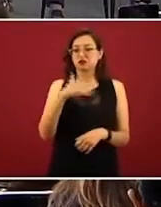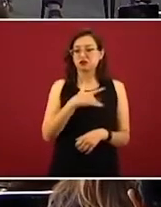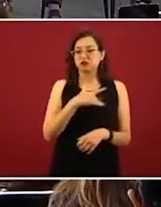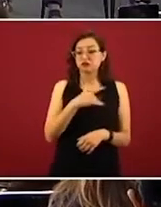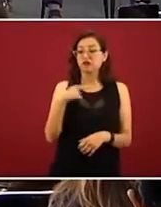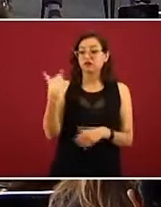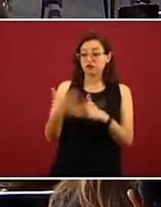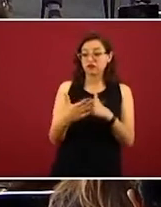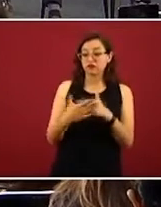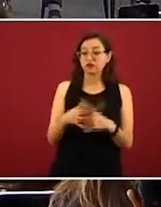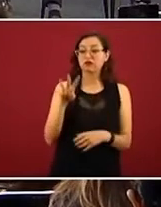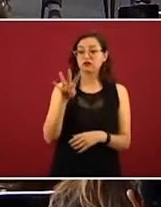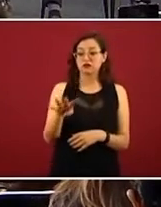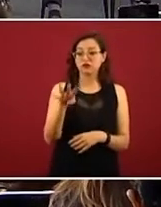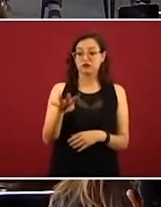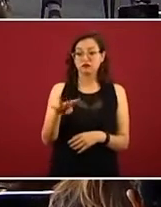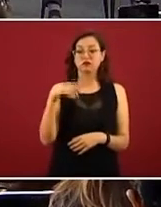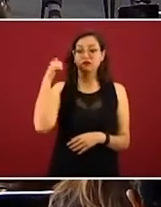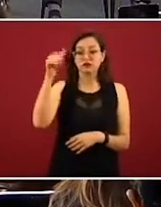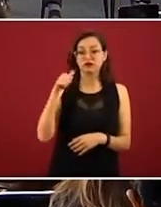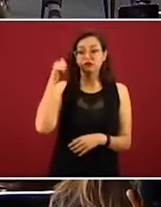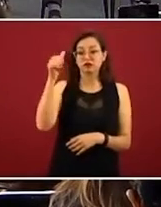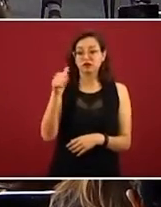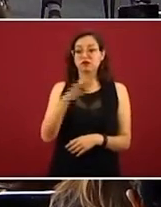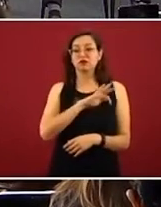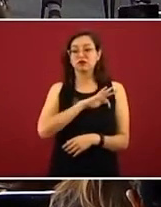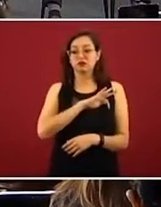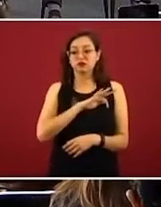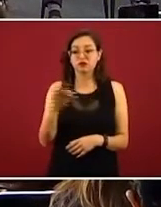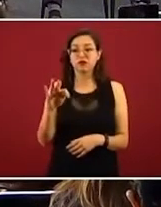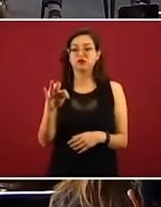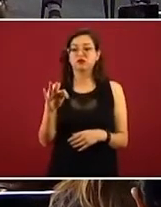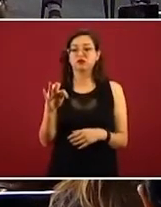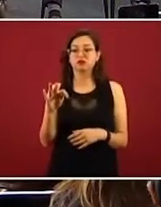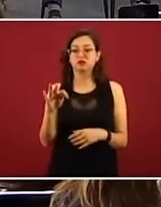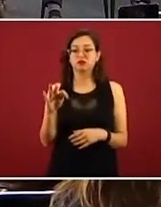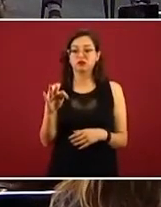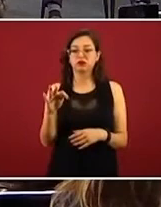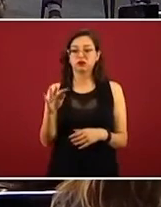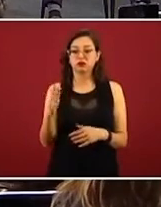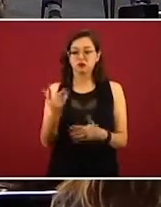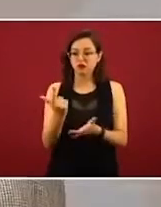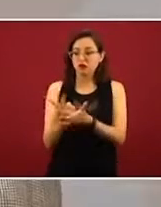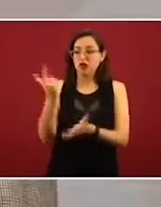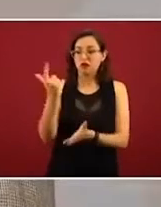de abril vamos a poder salir de la gravedad.